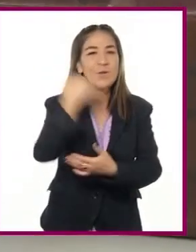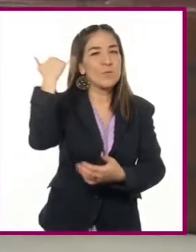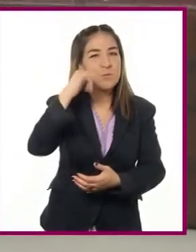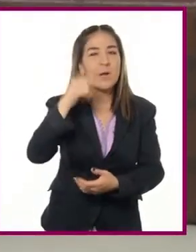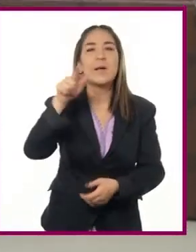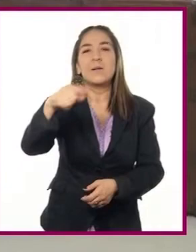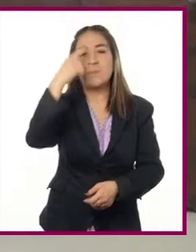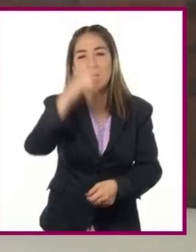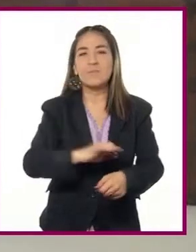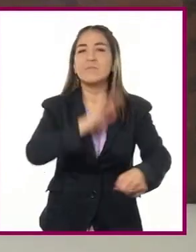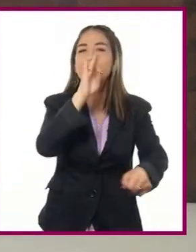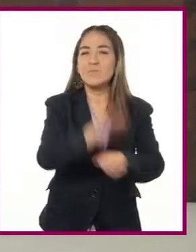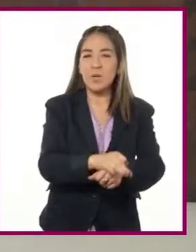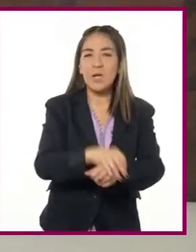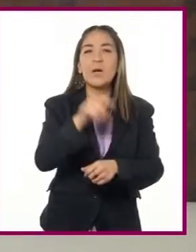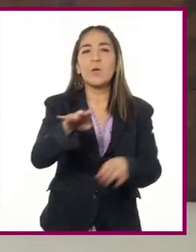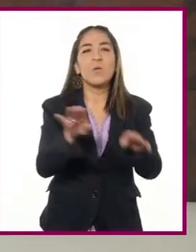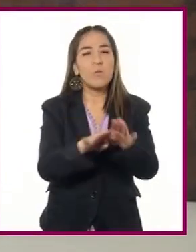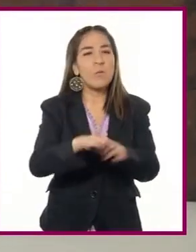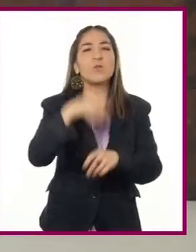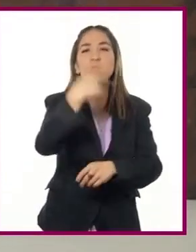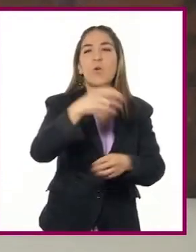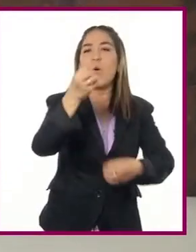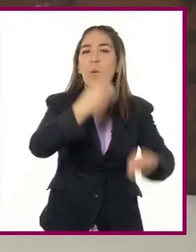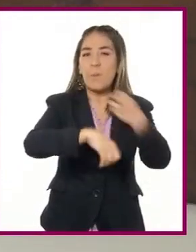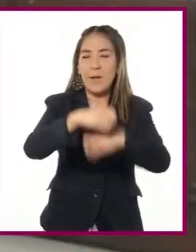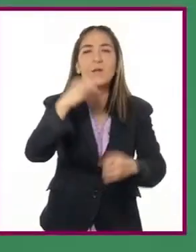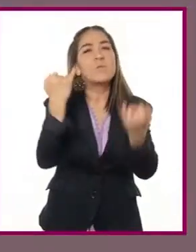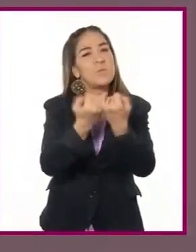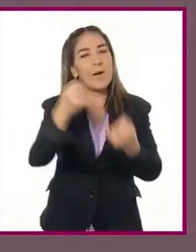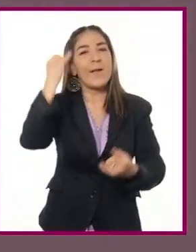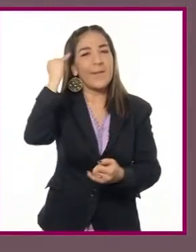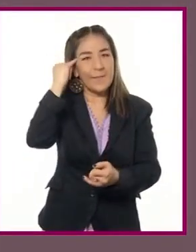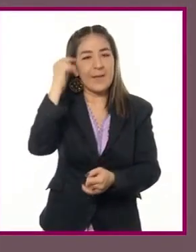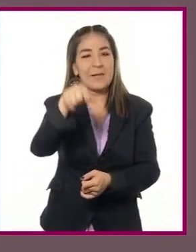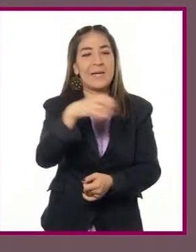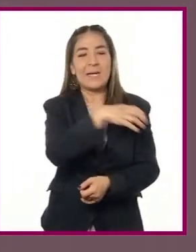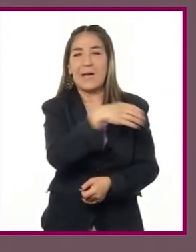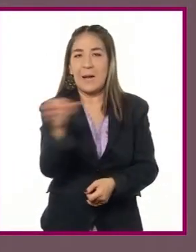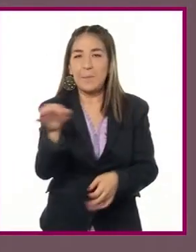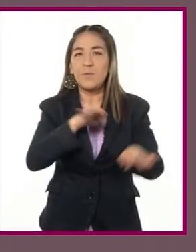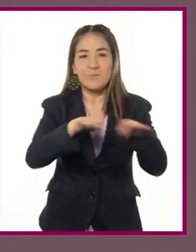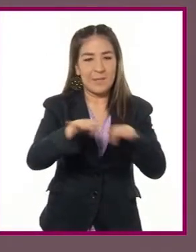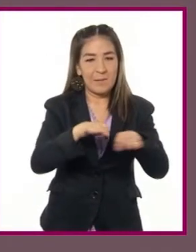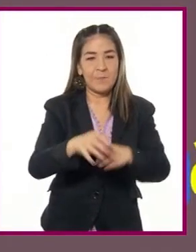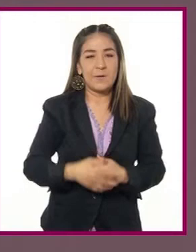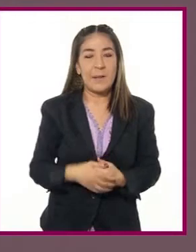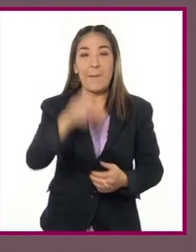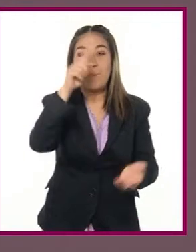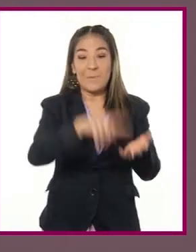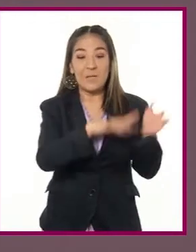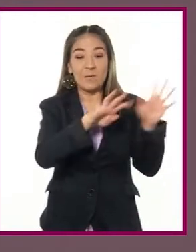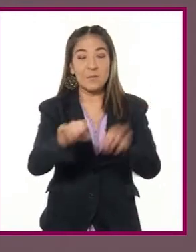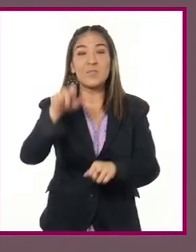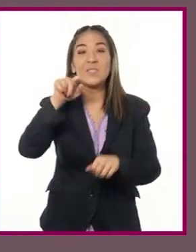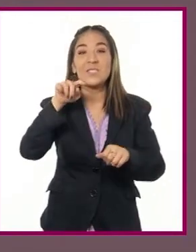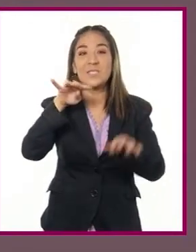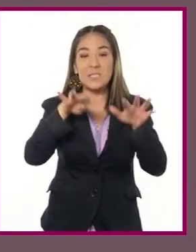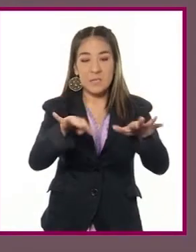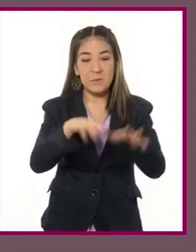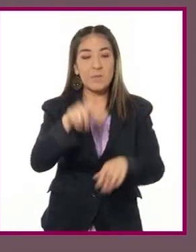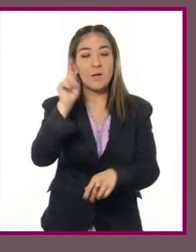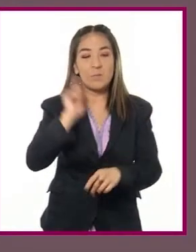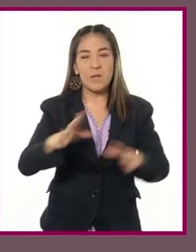en favor de los derechos de obreras e indígenas campesinas. En 1919 fundó la Liga Feminista